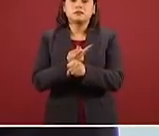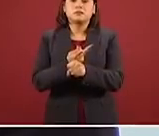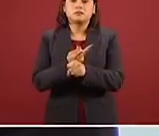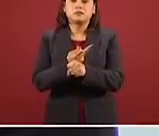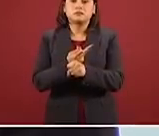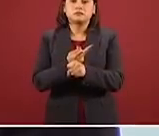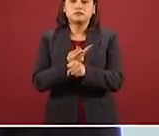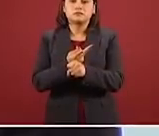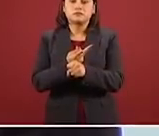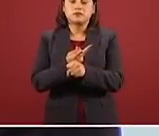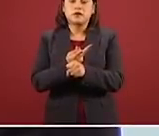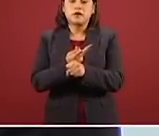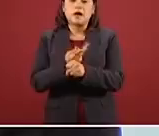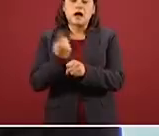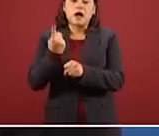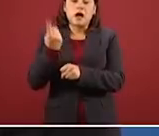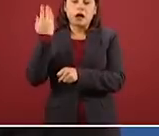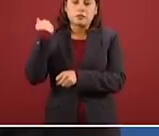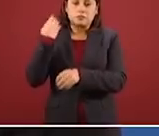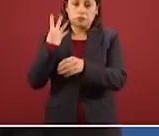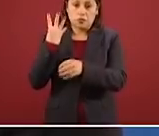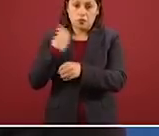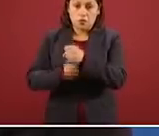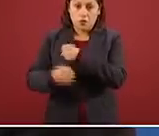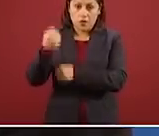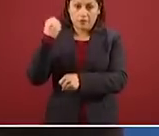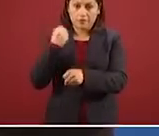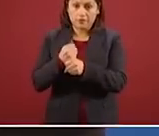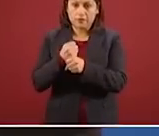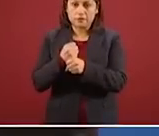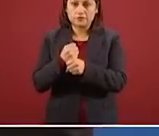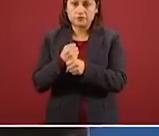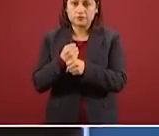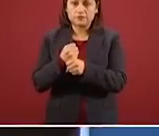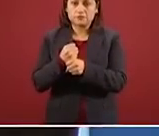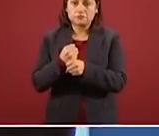hasta hace 4 años no se pagaba